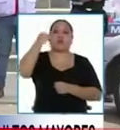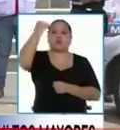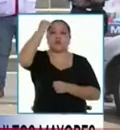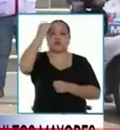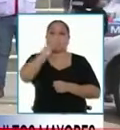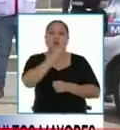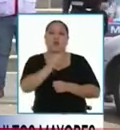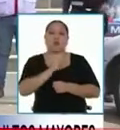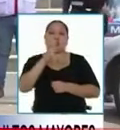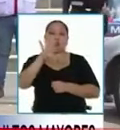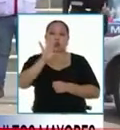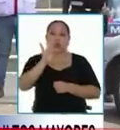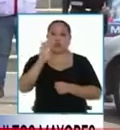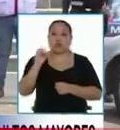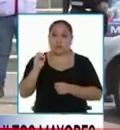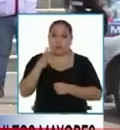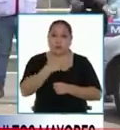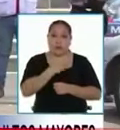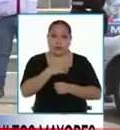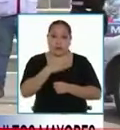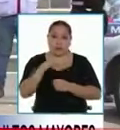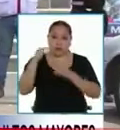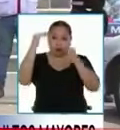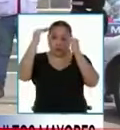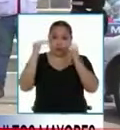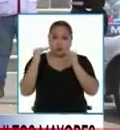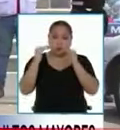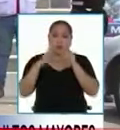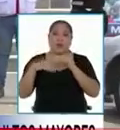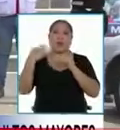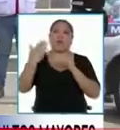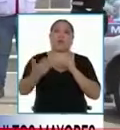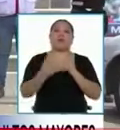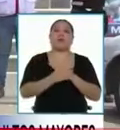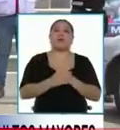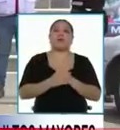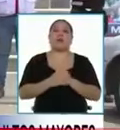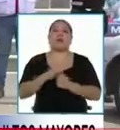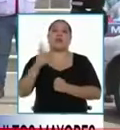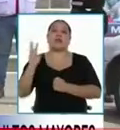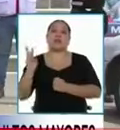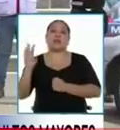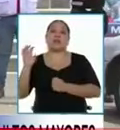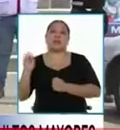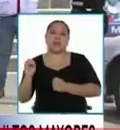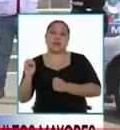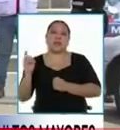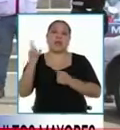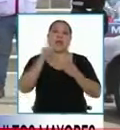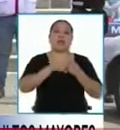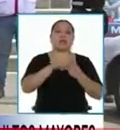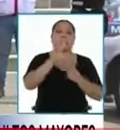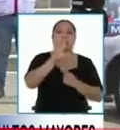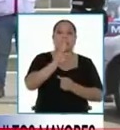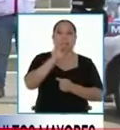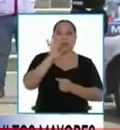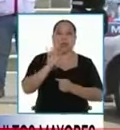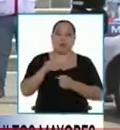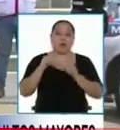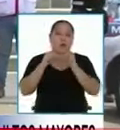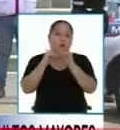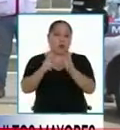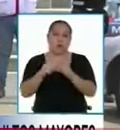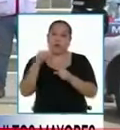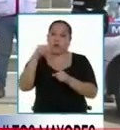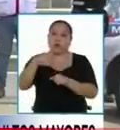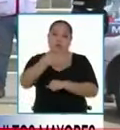mayores de 80 años y luego a los adultos mayores entre 60 y 79 para cumplir con este